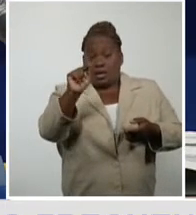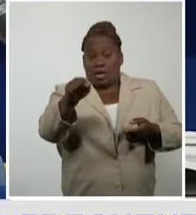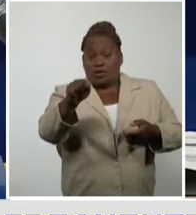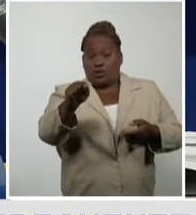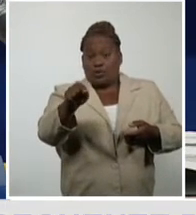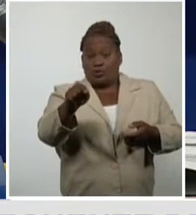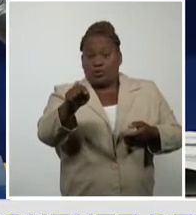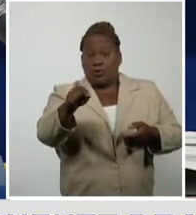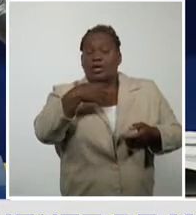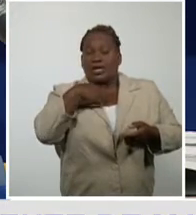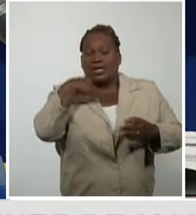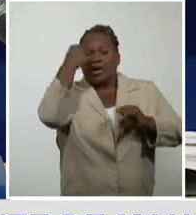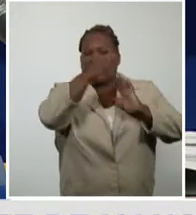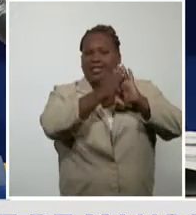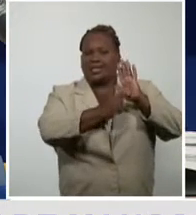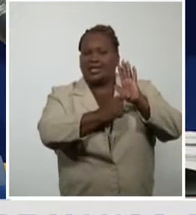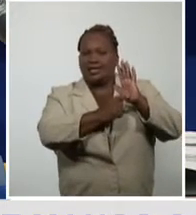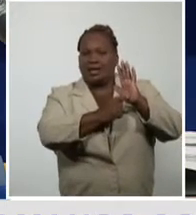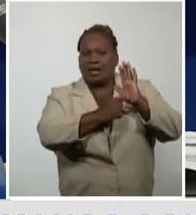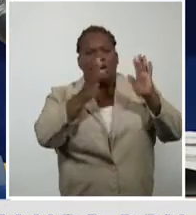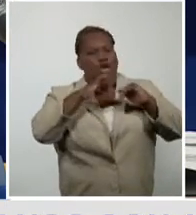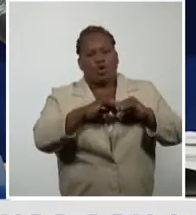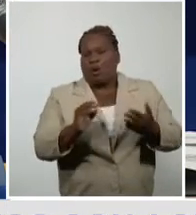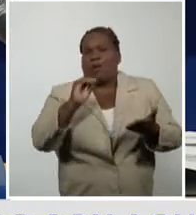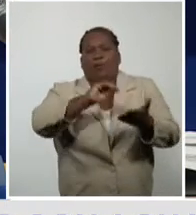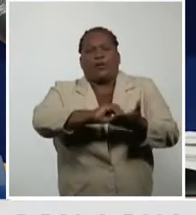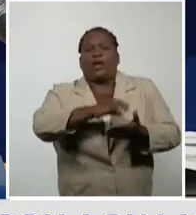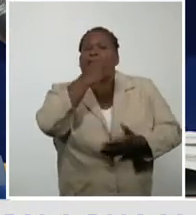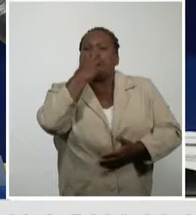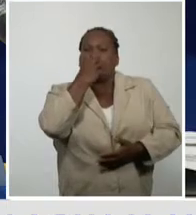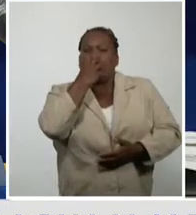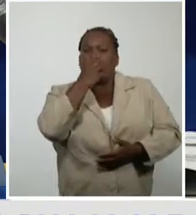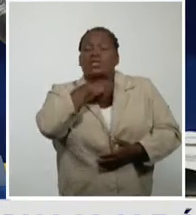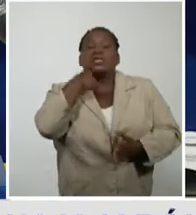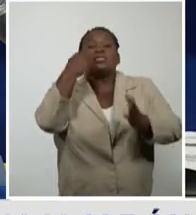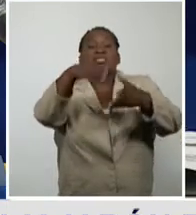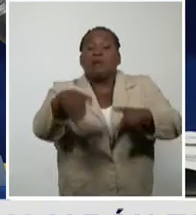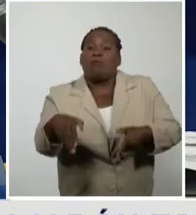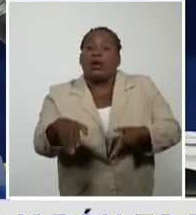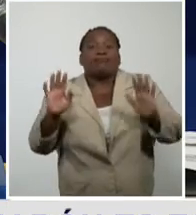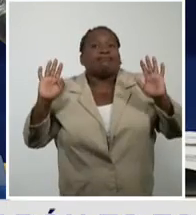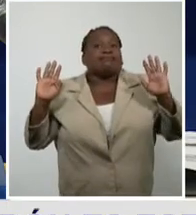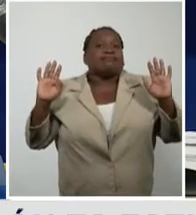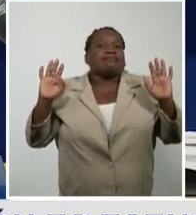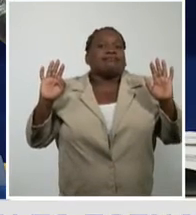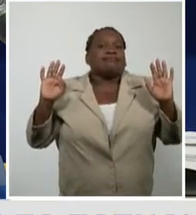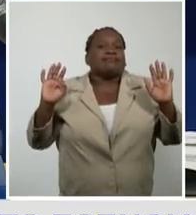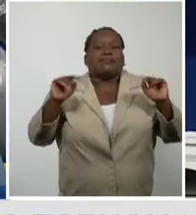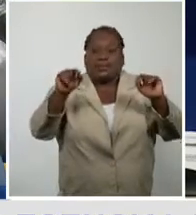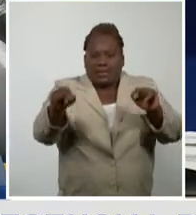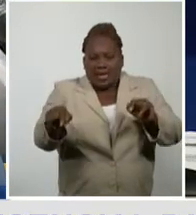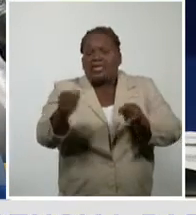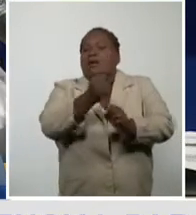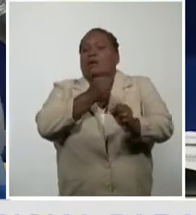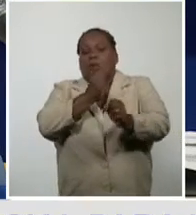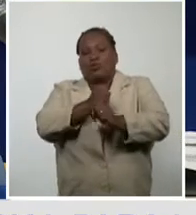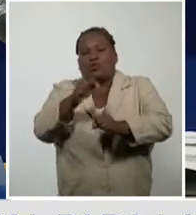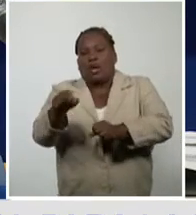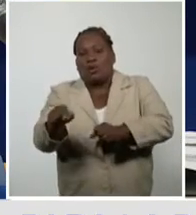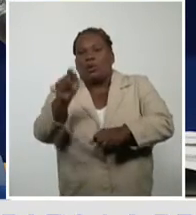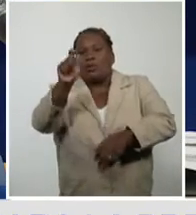tienen esta característica, no vamos a poner el ventilador y si se muere, se murió. Y esto vamos a utilizarlo, son personas